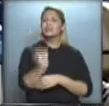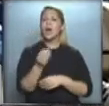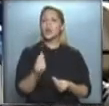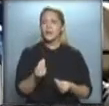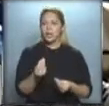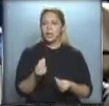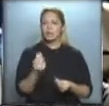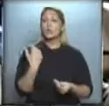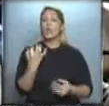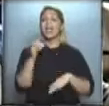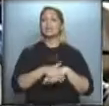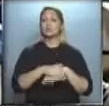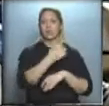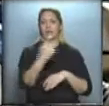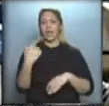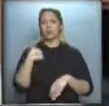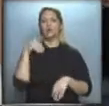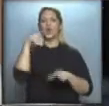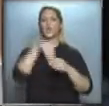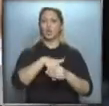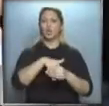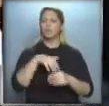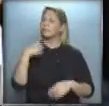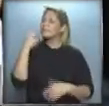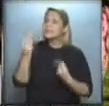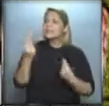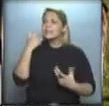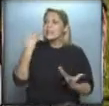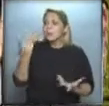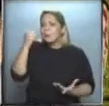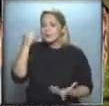que la responsabilidad que tenemos cada uno con nuestro voto. ¿Qué expectativa tenés?